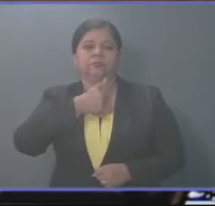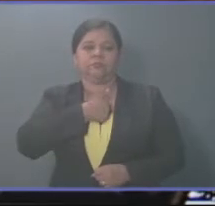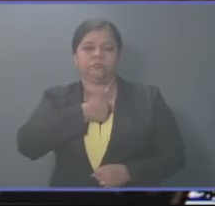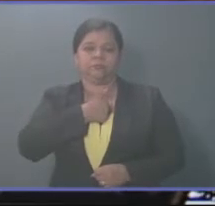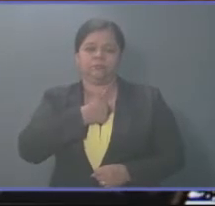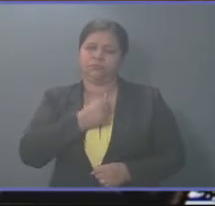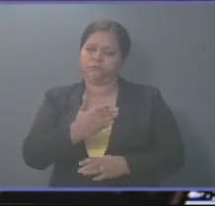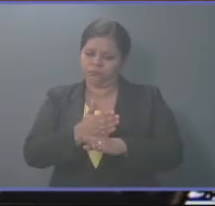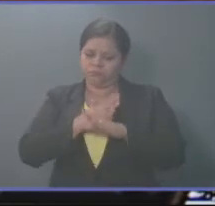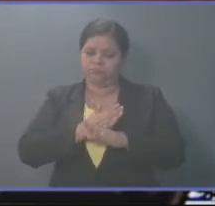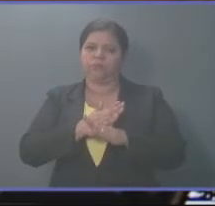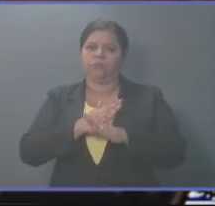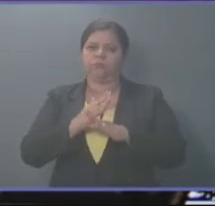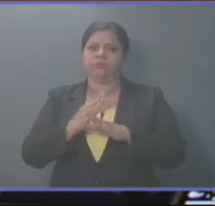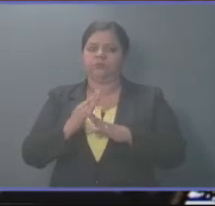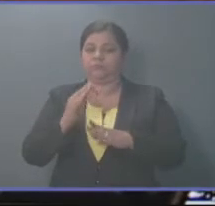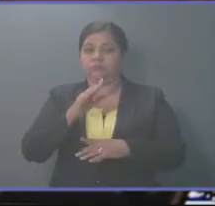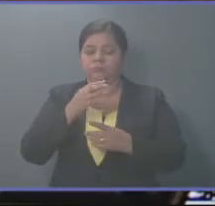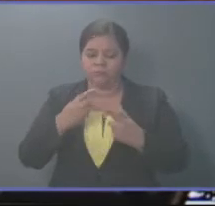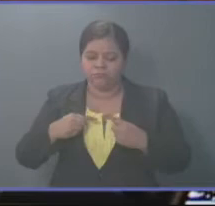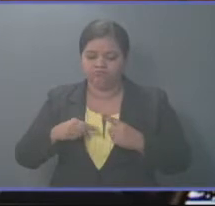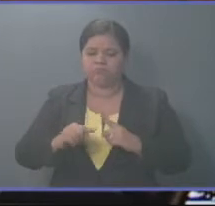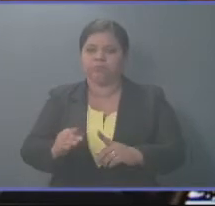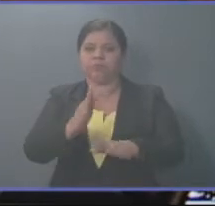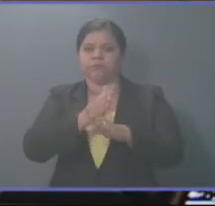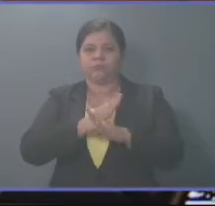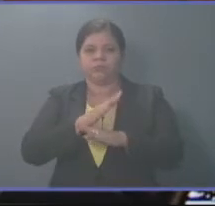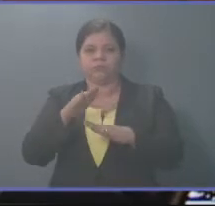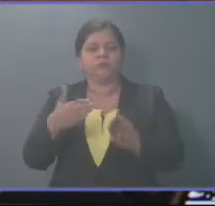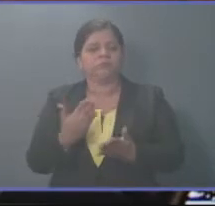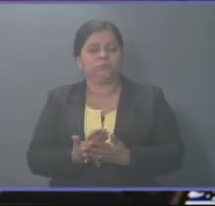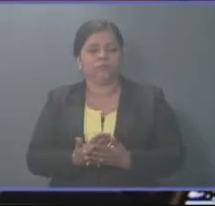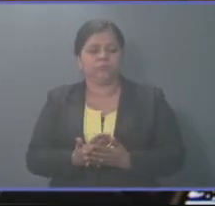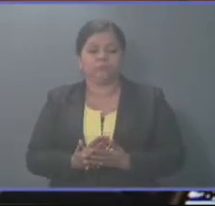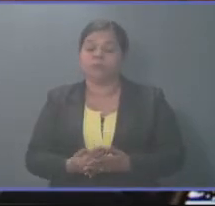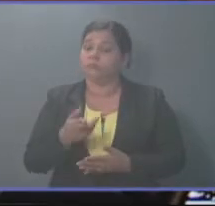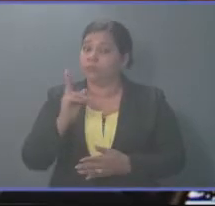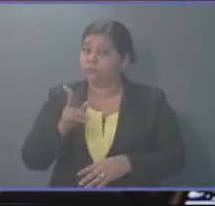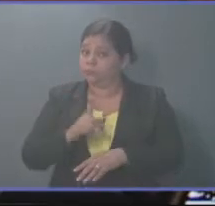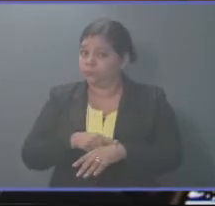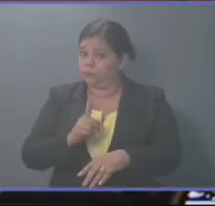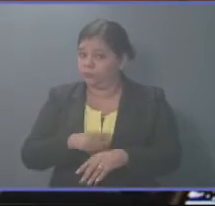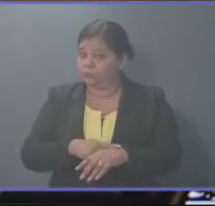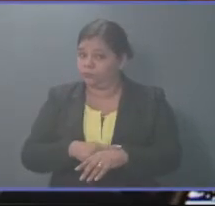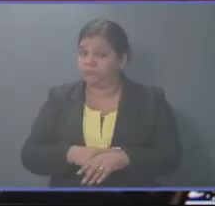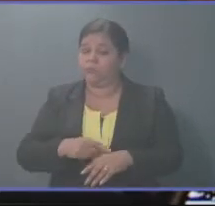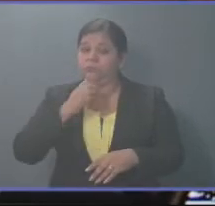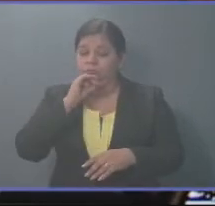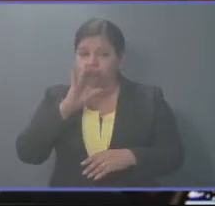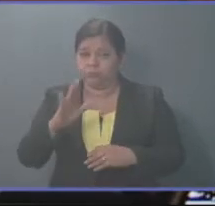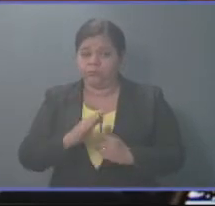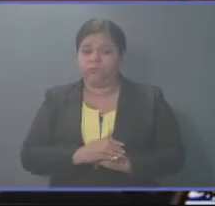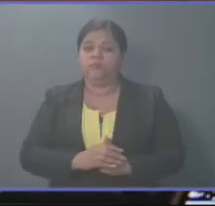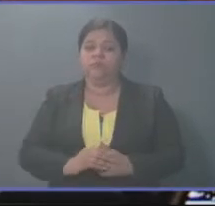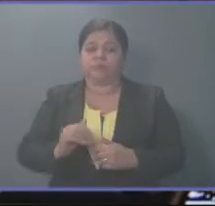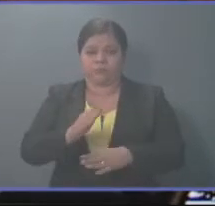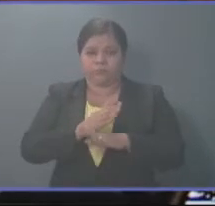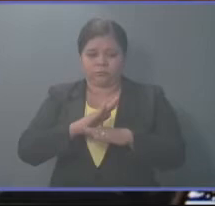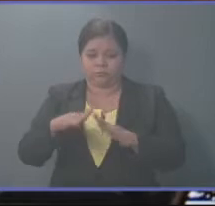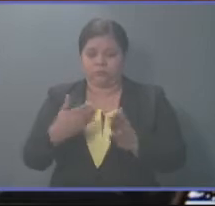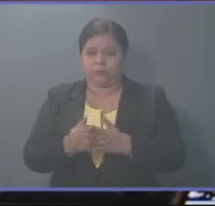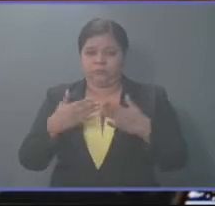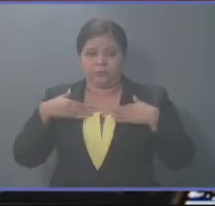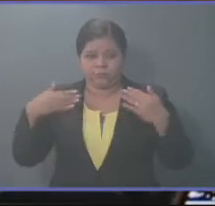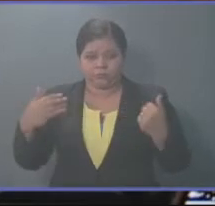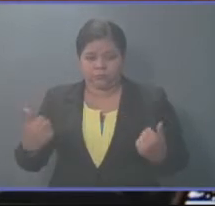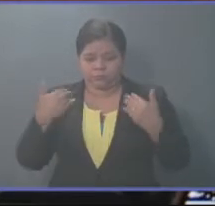y a ser protegida en la conservación y defensa de los mismos. Al mismo tiempo, instruye al Estado la protección de la salud física,